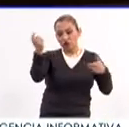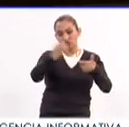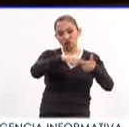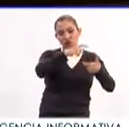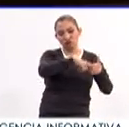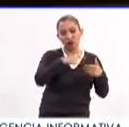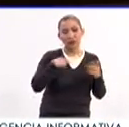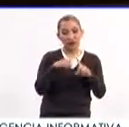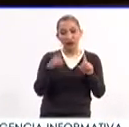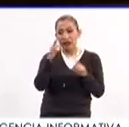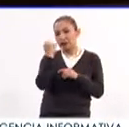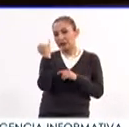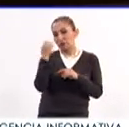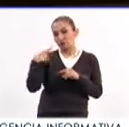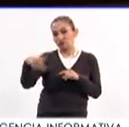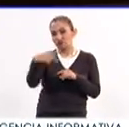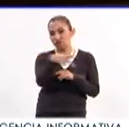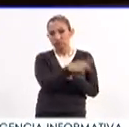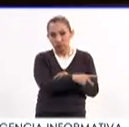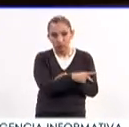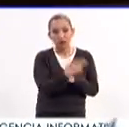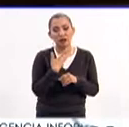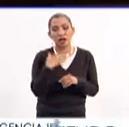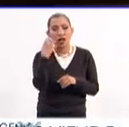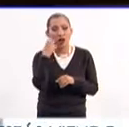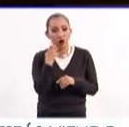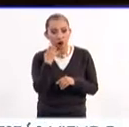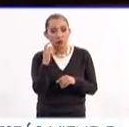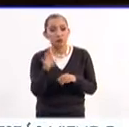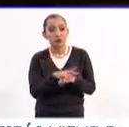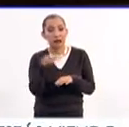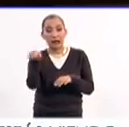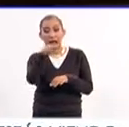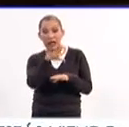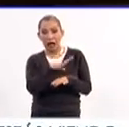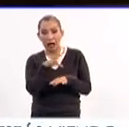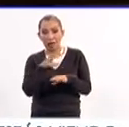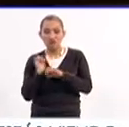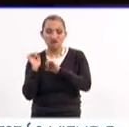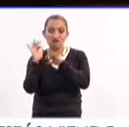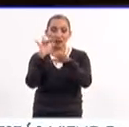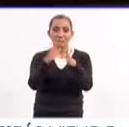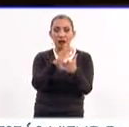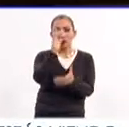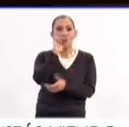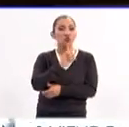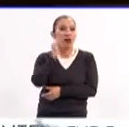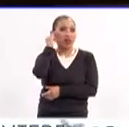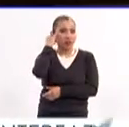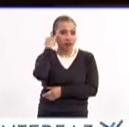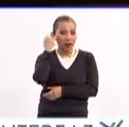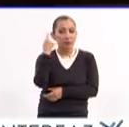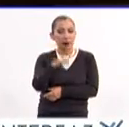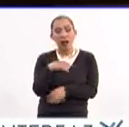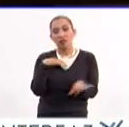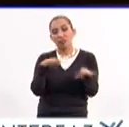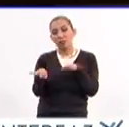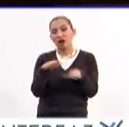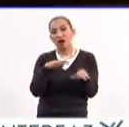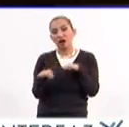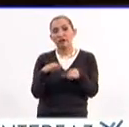de distintas lenguas indígenas en Nuevo León, porque ahí es donde migran la mayoría de las mujeres indígenas para laborar